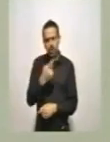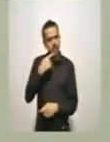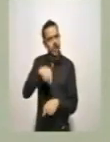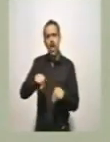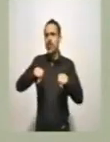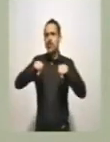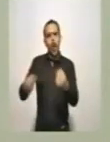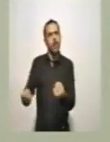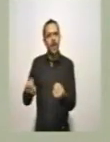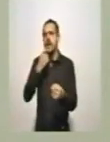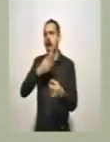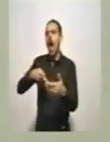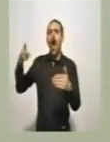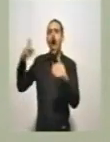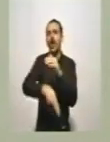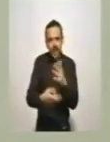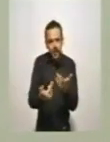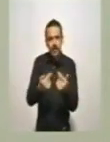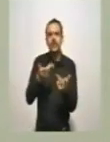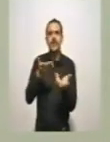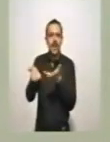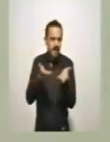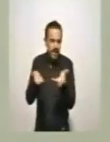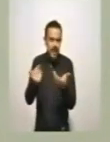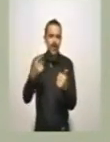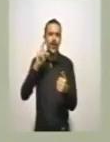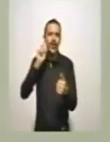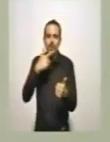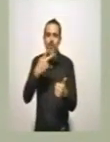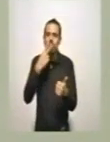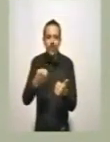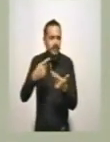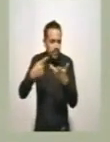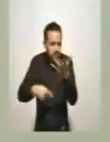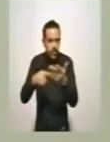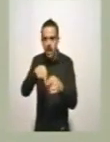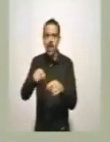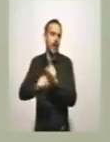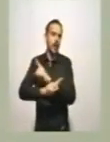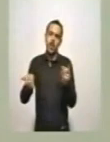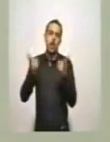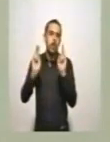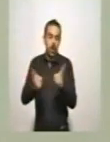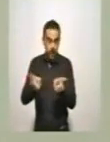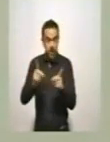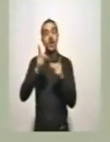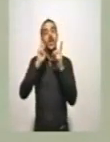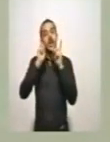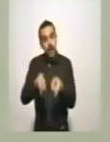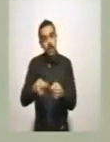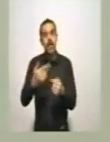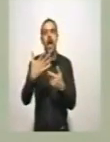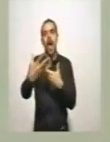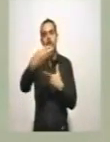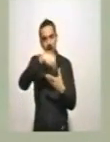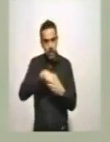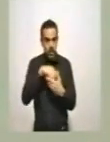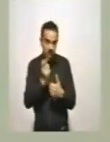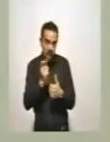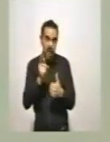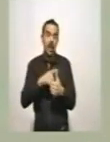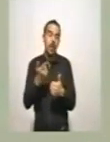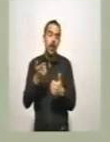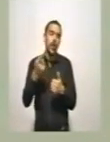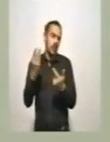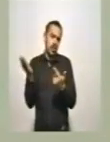de los servicios, de estos servicios, para todas las instituciones deportivas. También se incorporaron las instituciones culturales, pero en